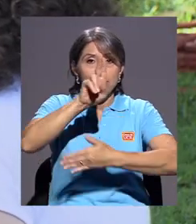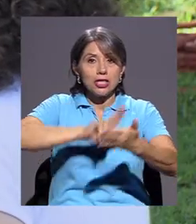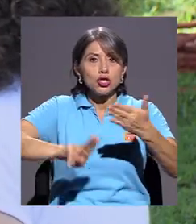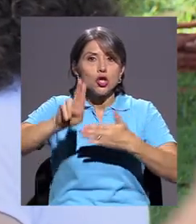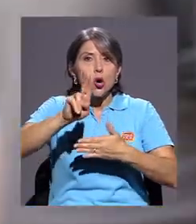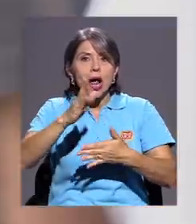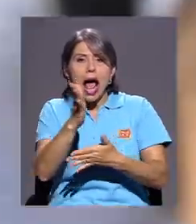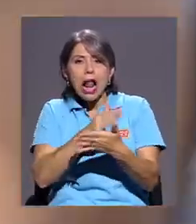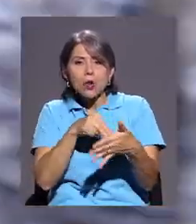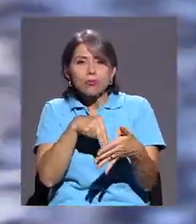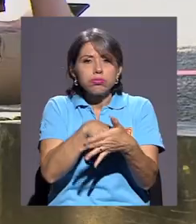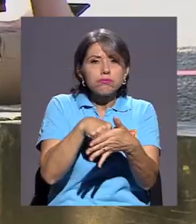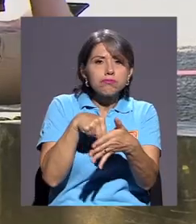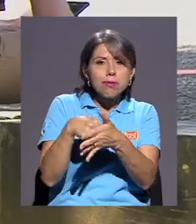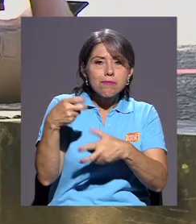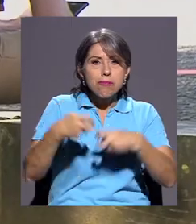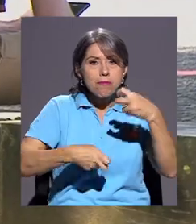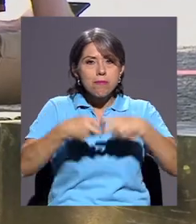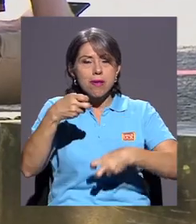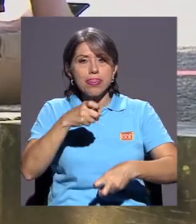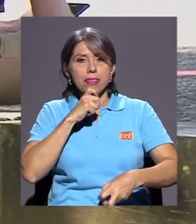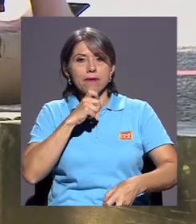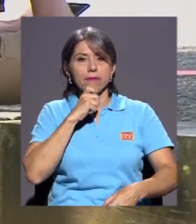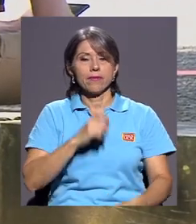se toparon con ciertas dificultades.